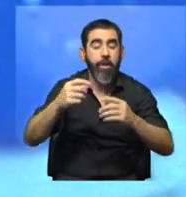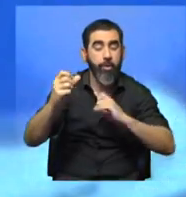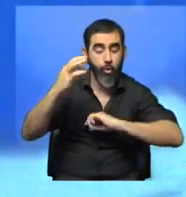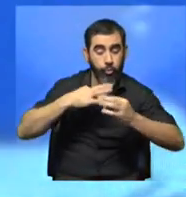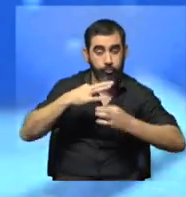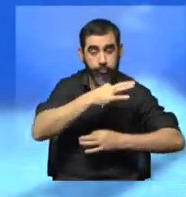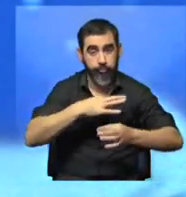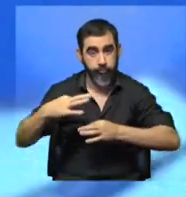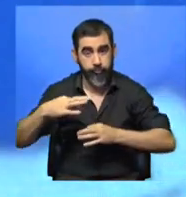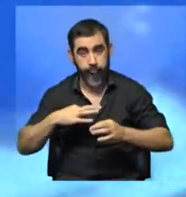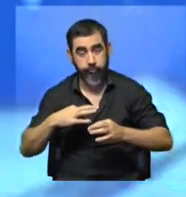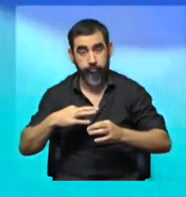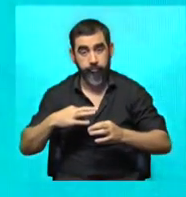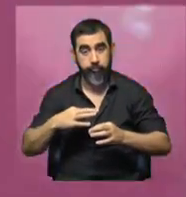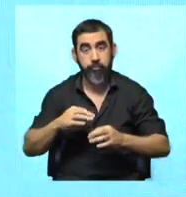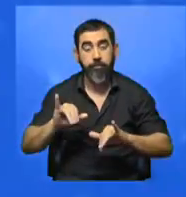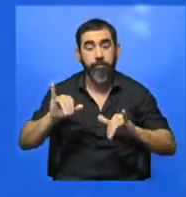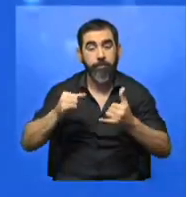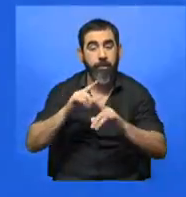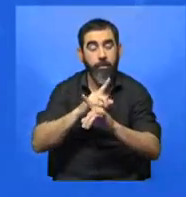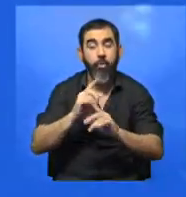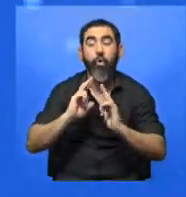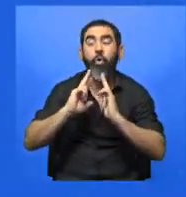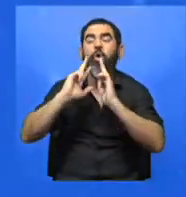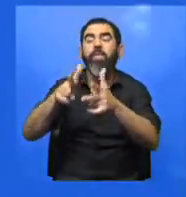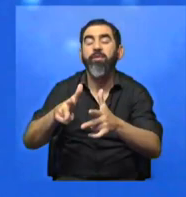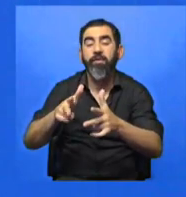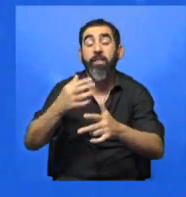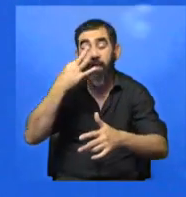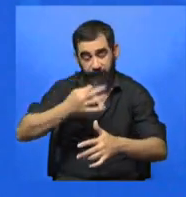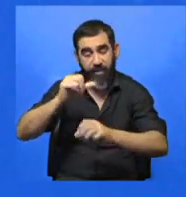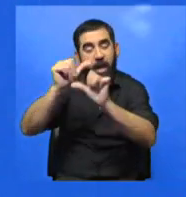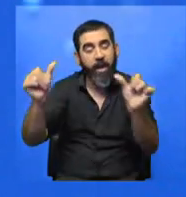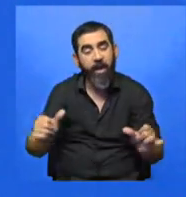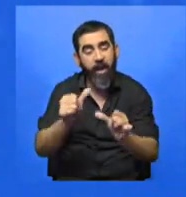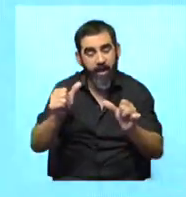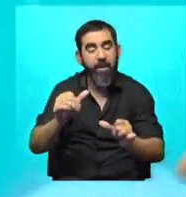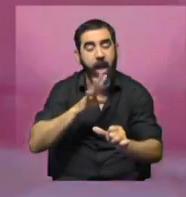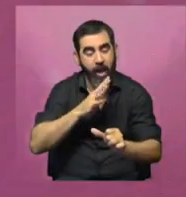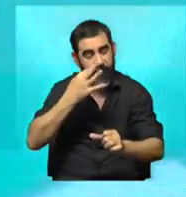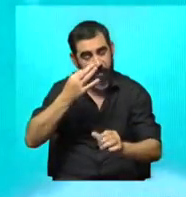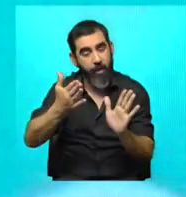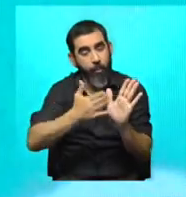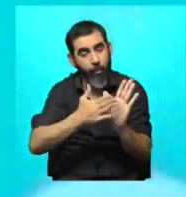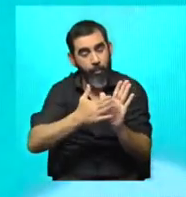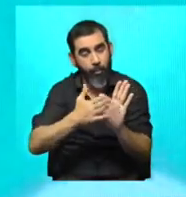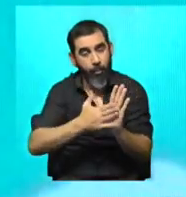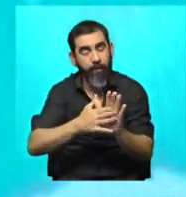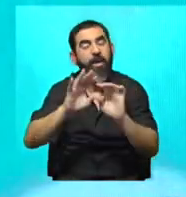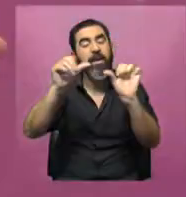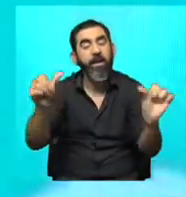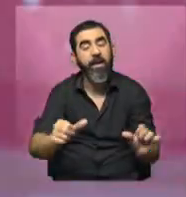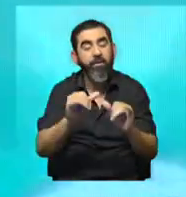niñas, que ya no es lo que dicen que hacen, sino que tenemos el registro de lo que realmente